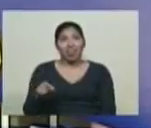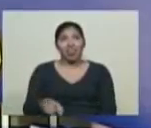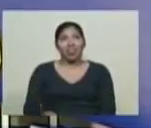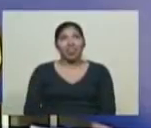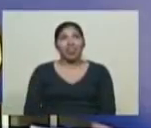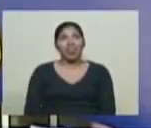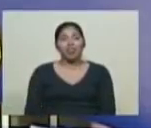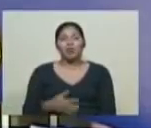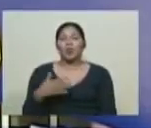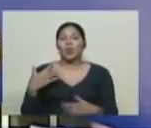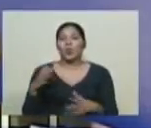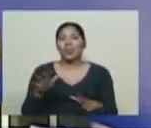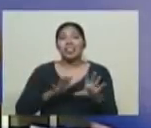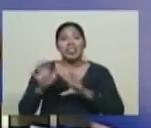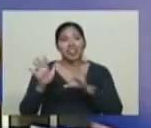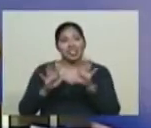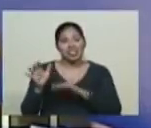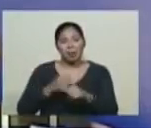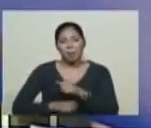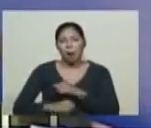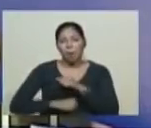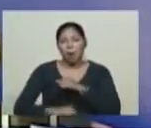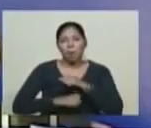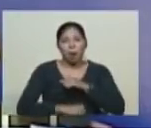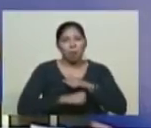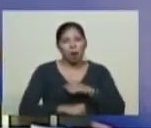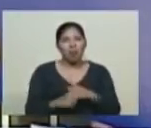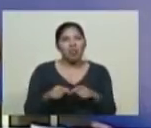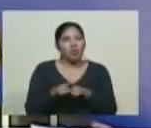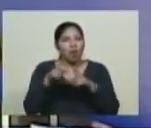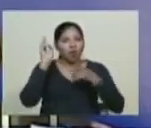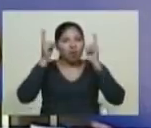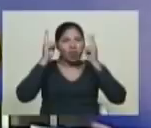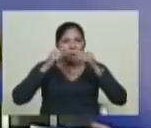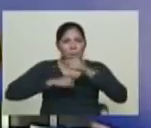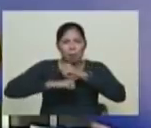hubiera parido 15 muchachos, pues. Un conejo fuera.